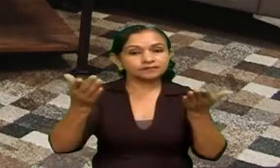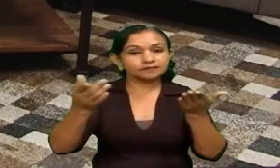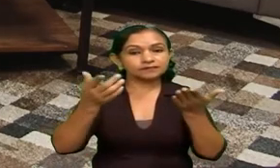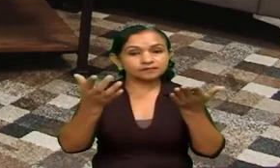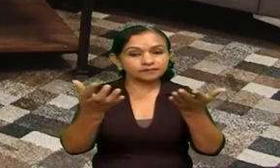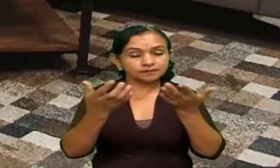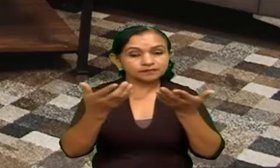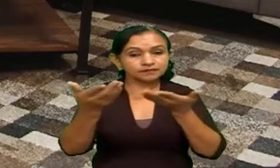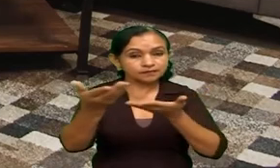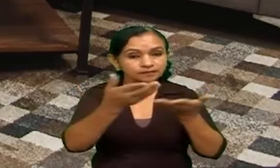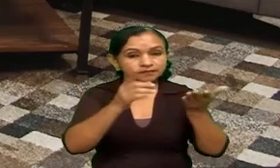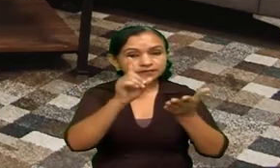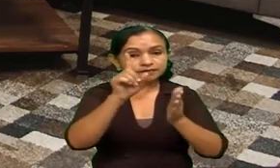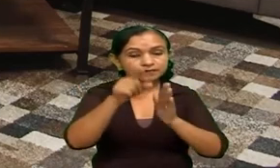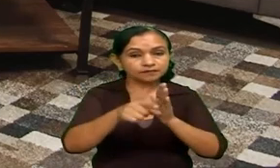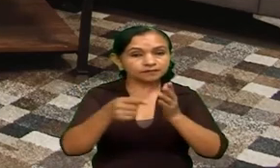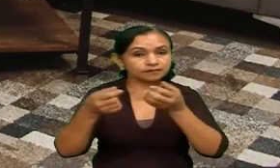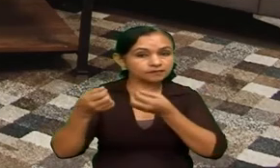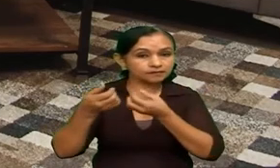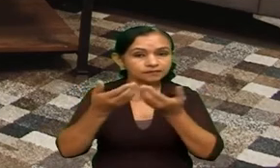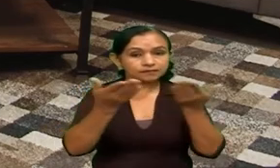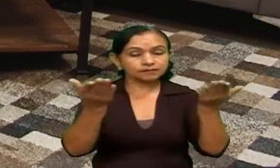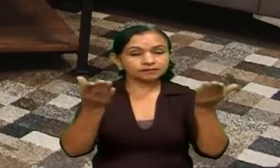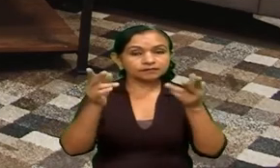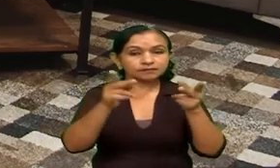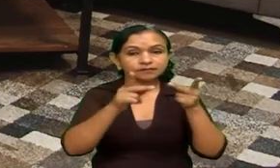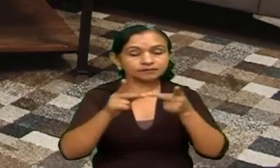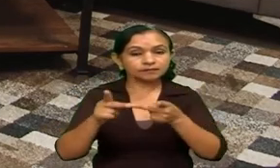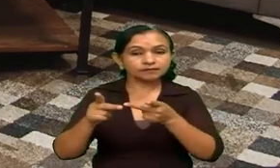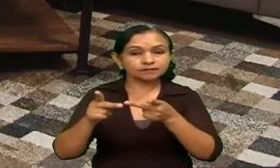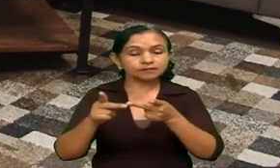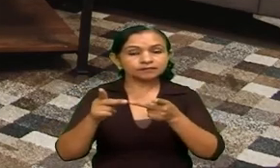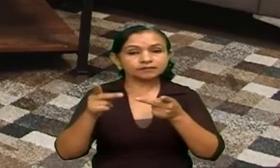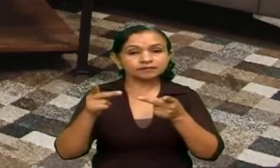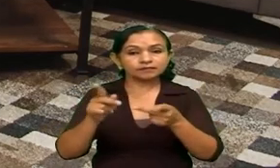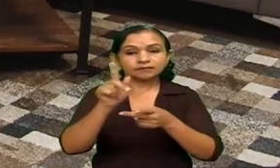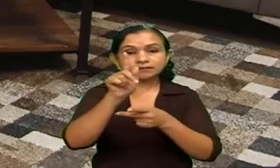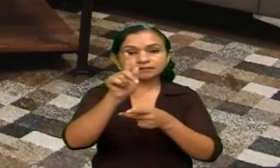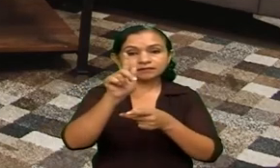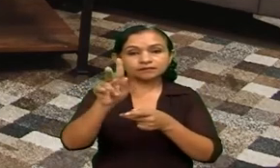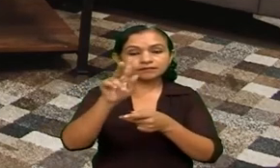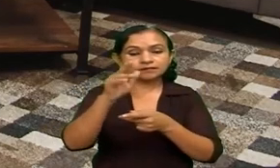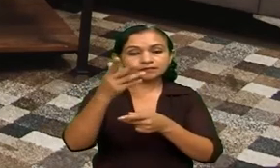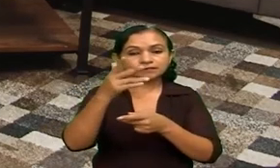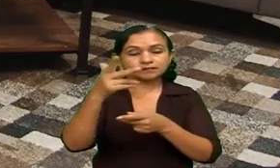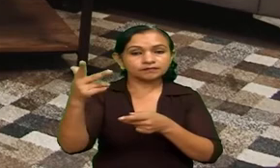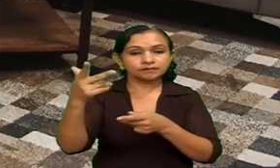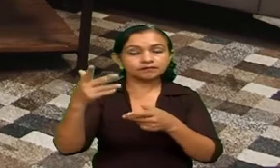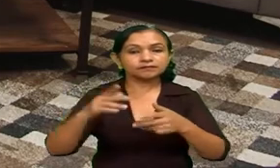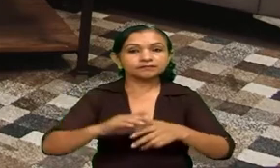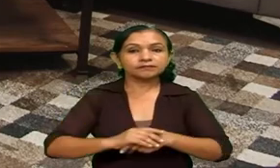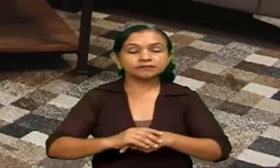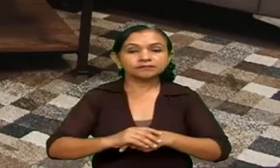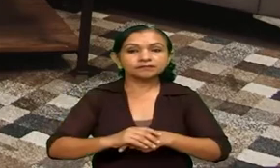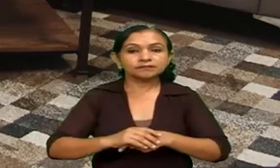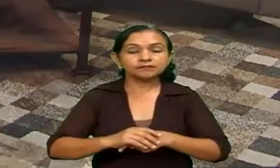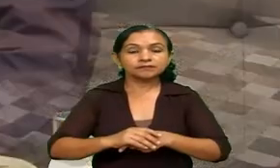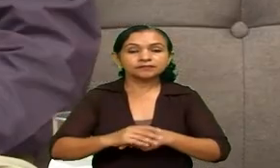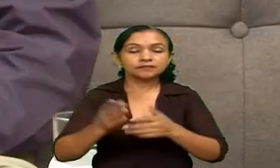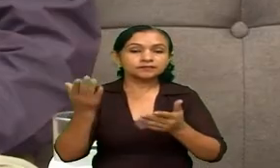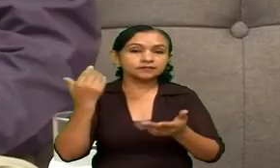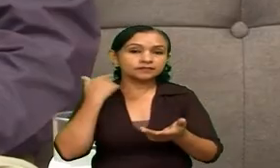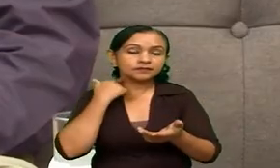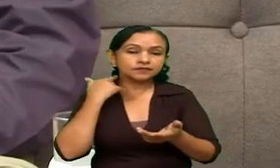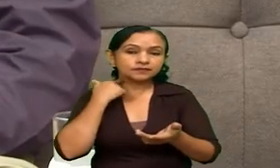quisiera compartir en un minuto algún mensaje con nuestra audiencia, adelante, tienen las cámaras del canal parlamentario en un minuto. Bueno,